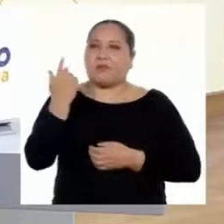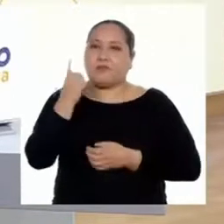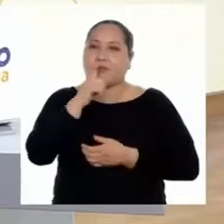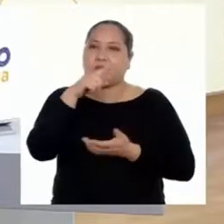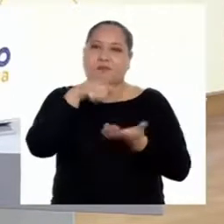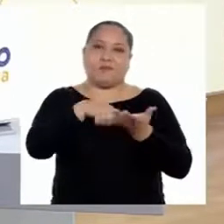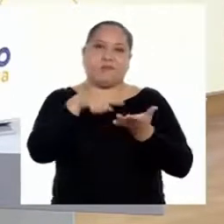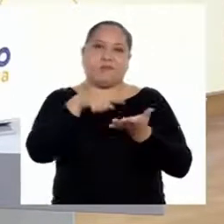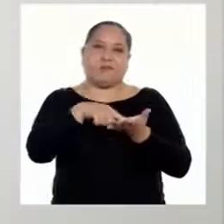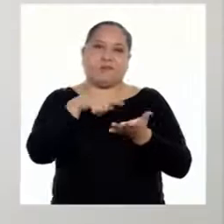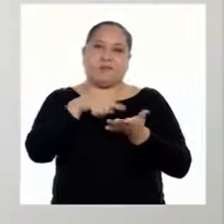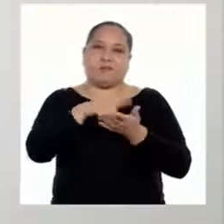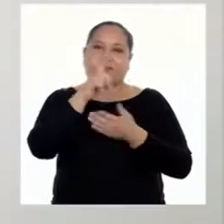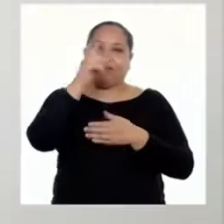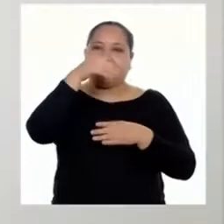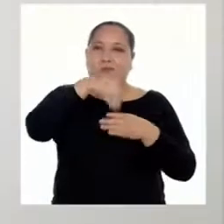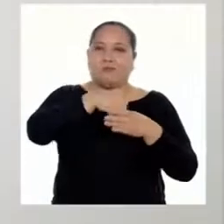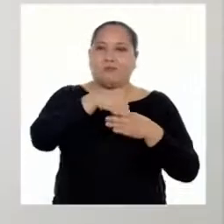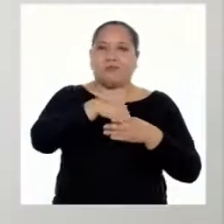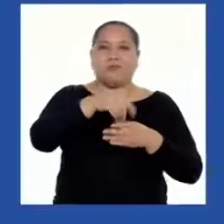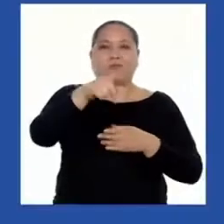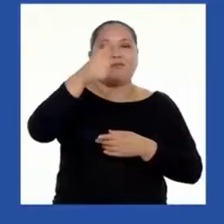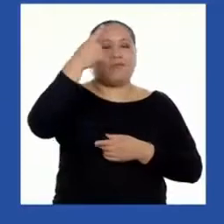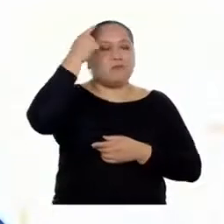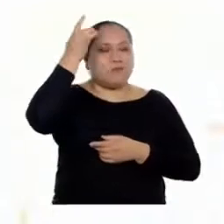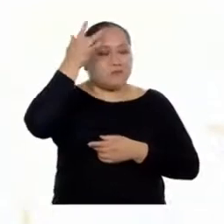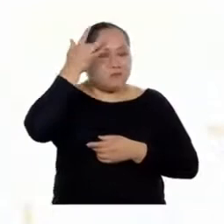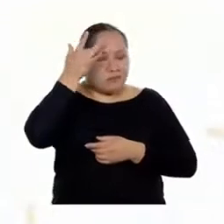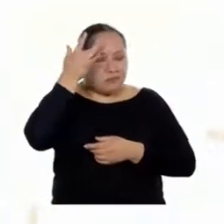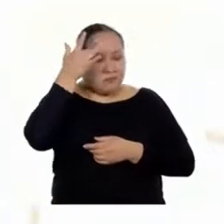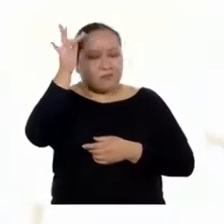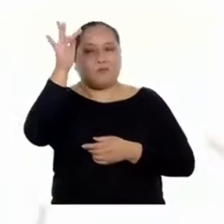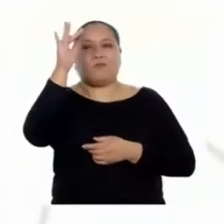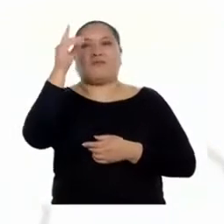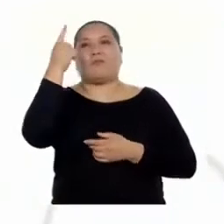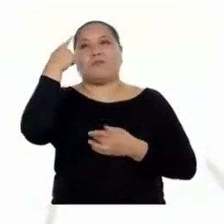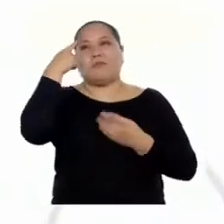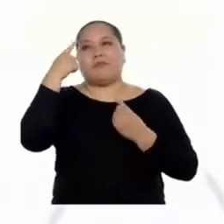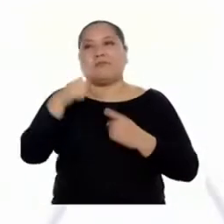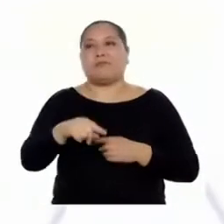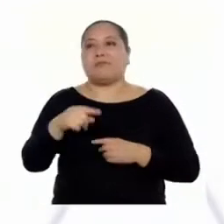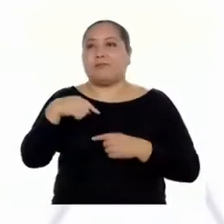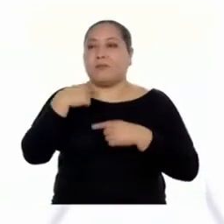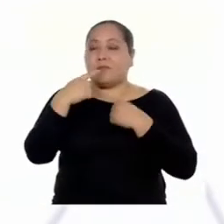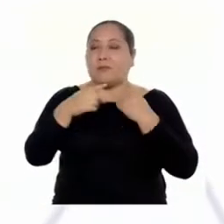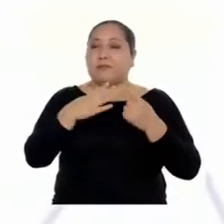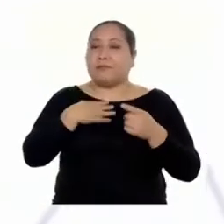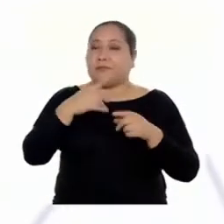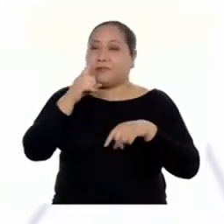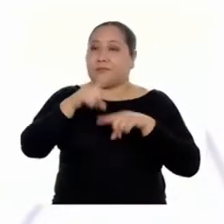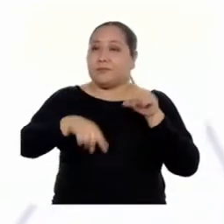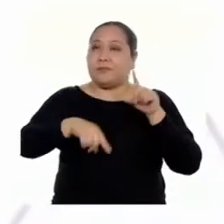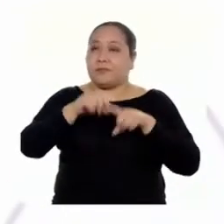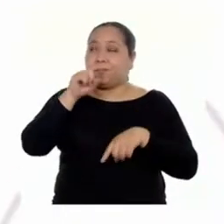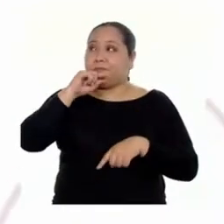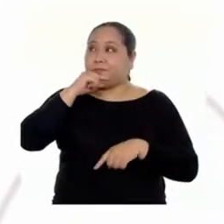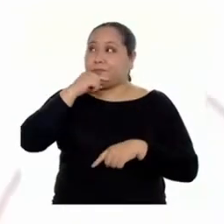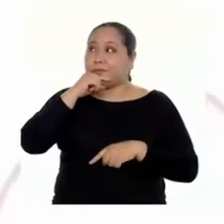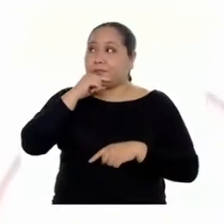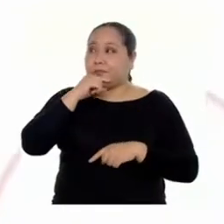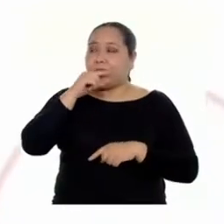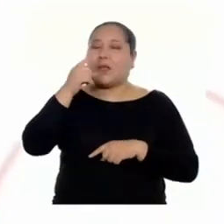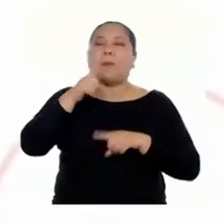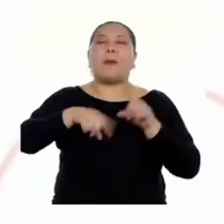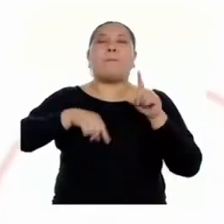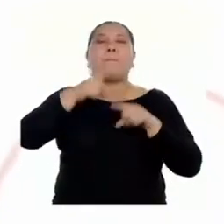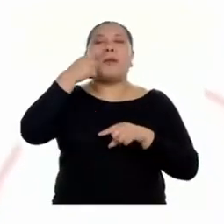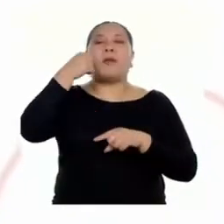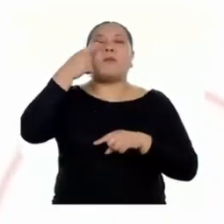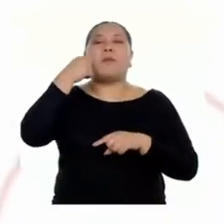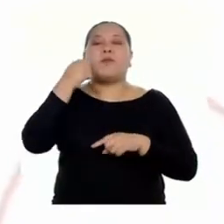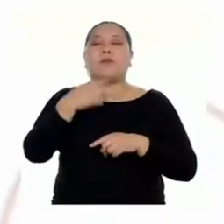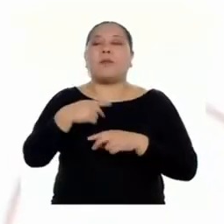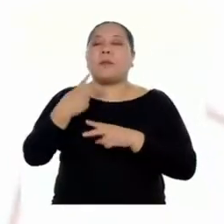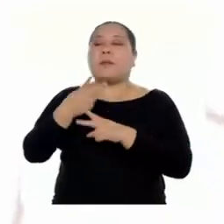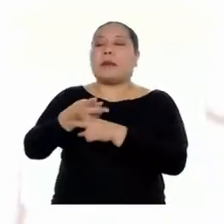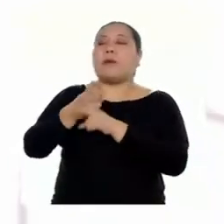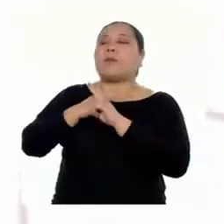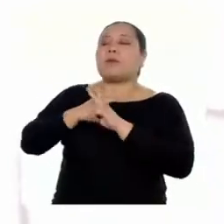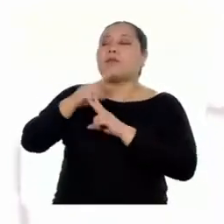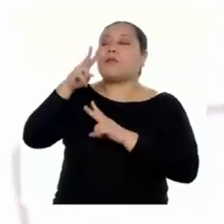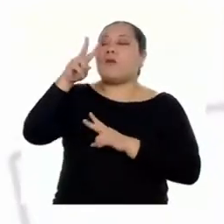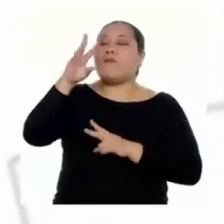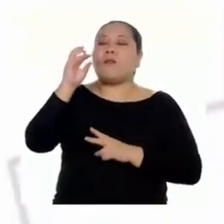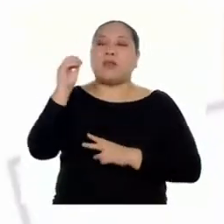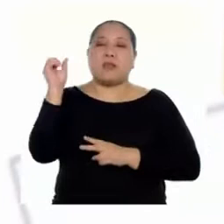no endeudarme con un banco. Sabia decisión. Y le cuento, mi primo que sabe que tengo ese efectivo me pidió prestado 20